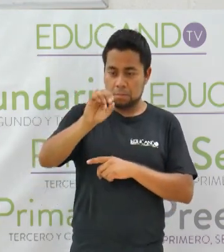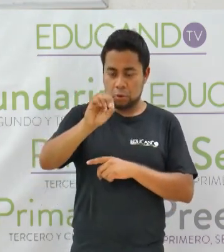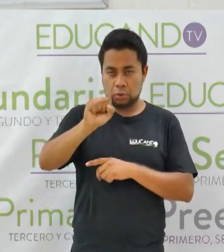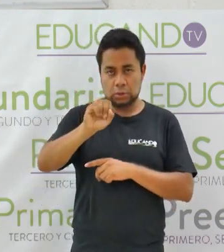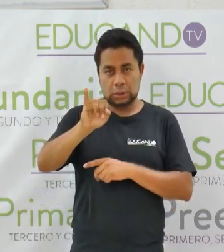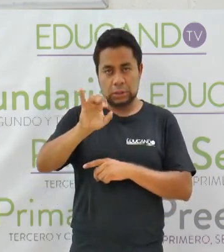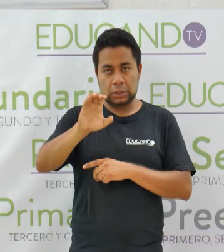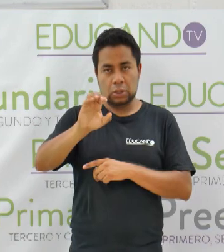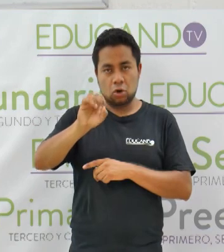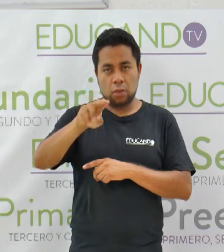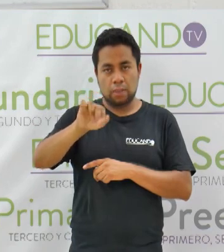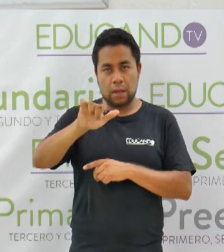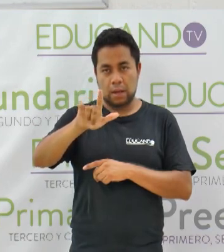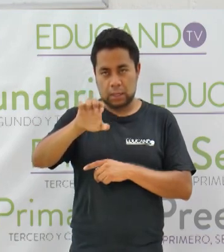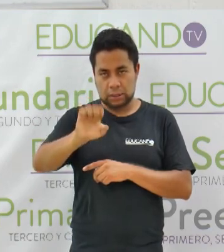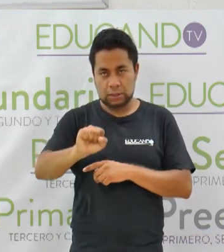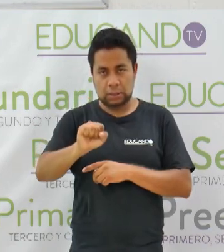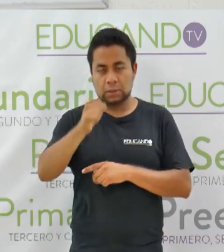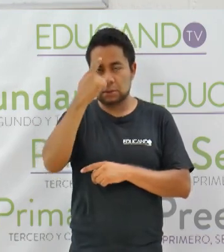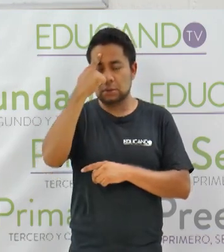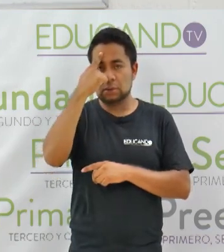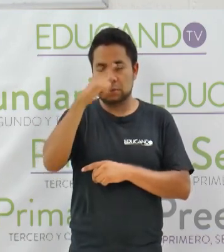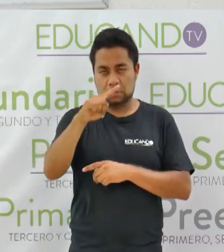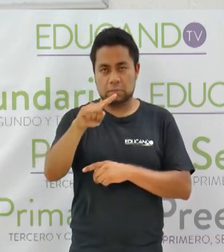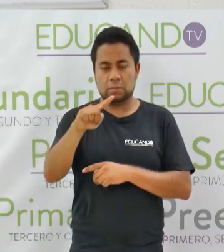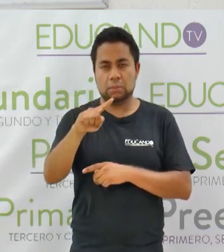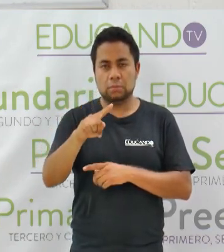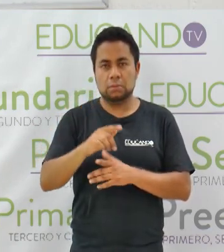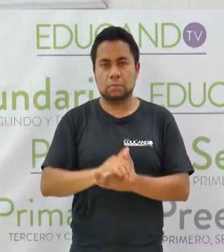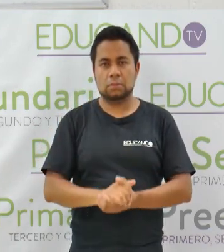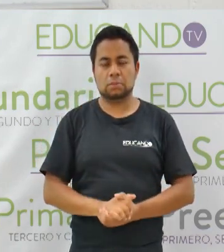preposicionales, bien, para